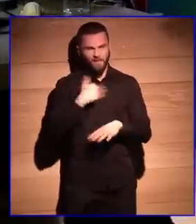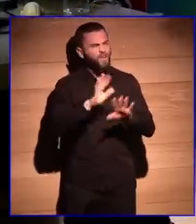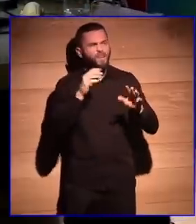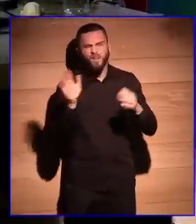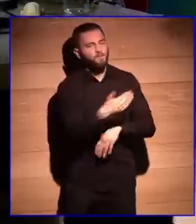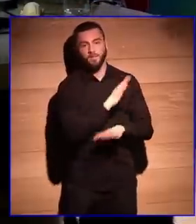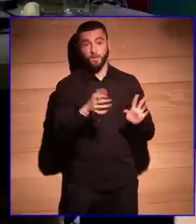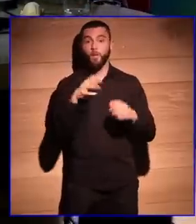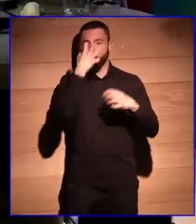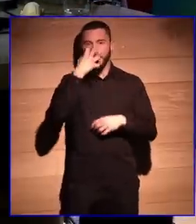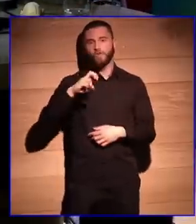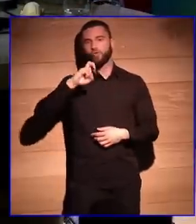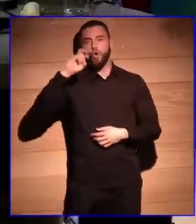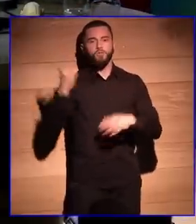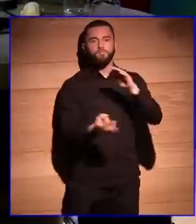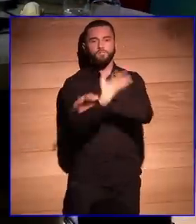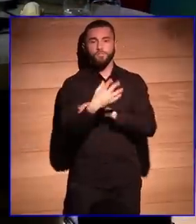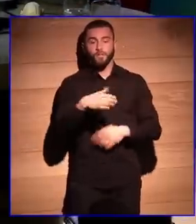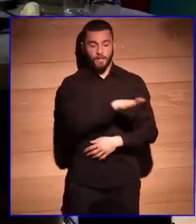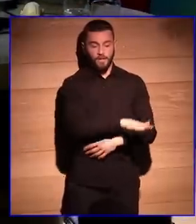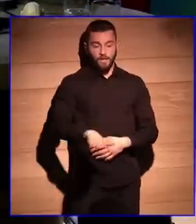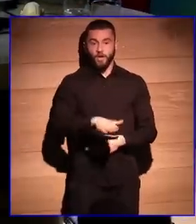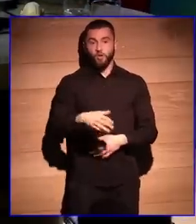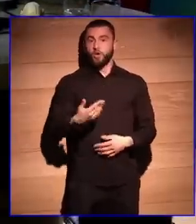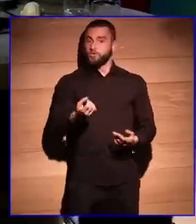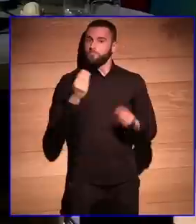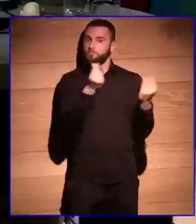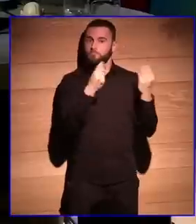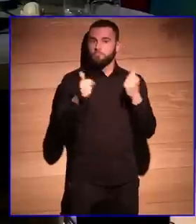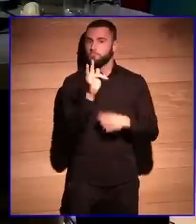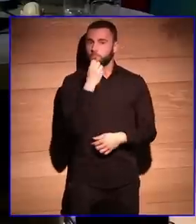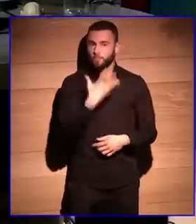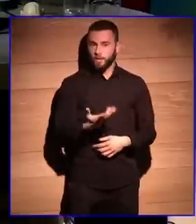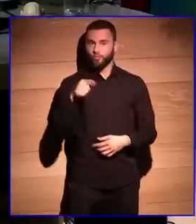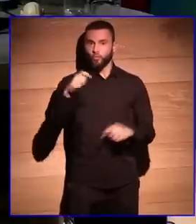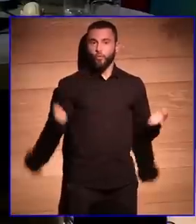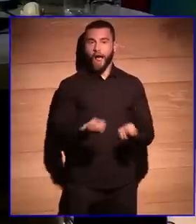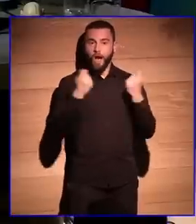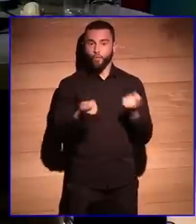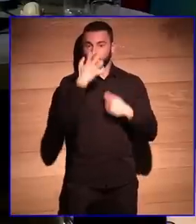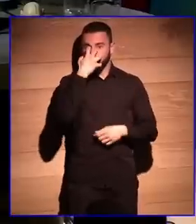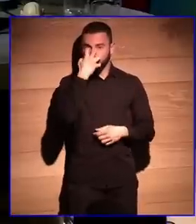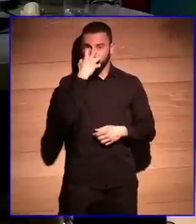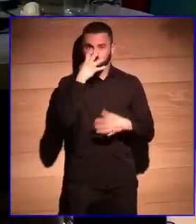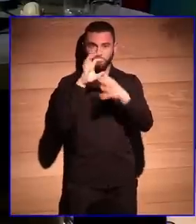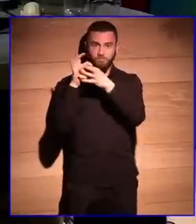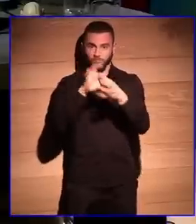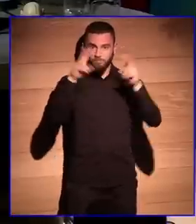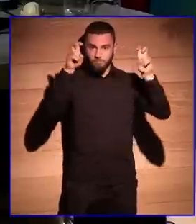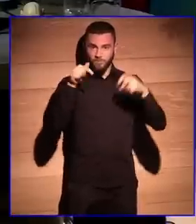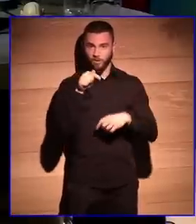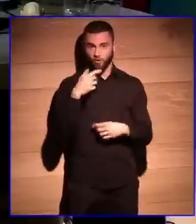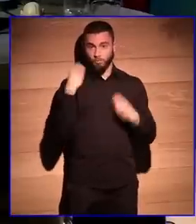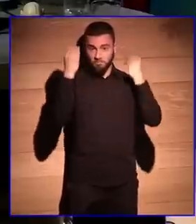se produce otro fenómeno. Quiero decir que los niños dan buen rollo. Bueno, tú has hecho un anuncio basado en payasos y te considero un